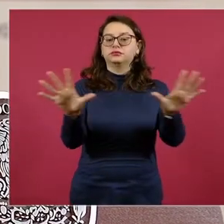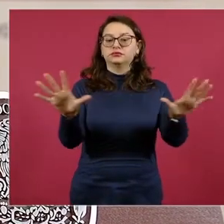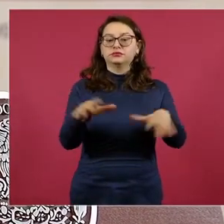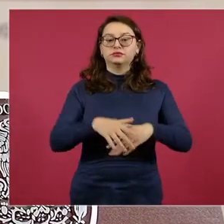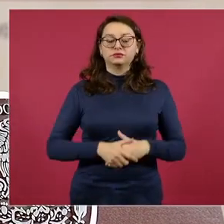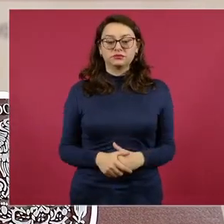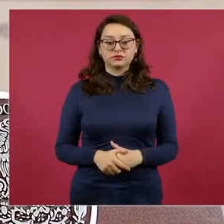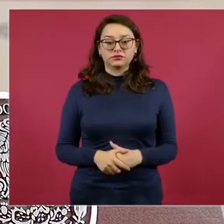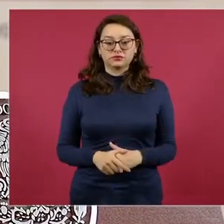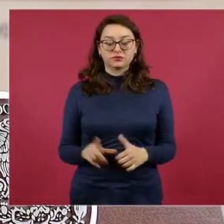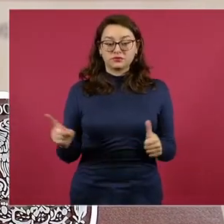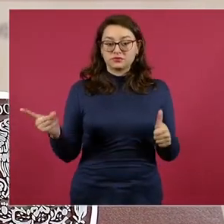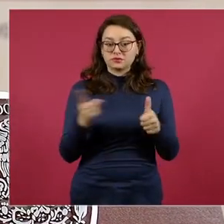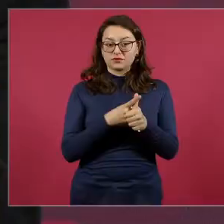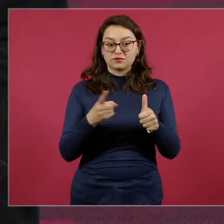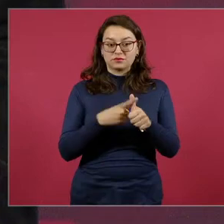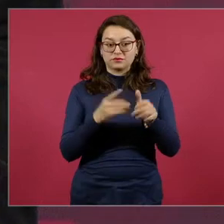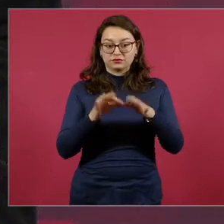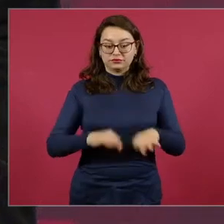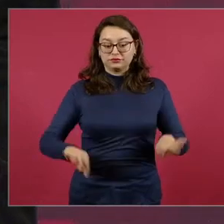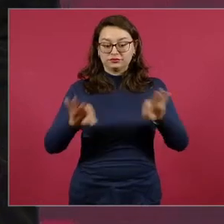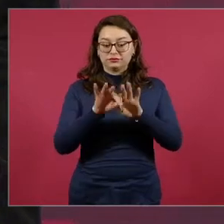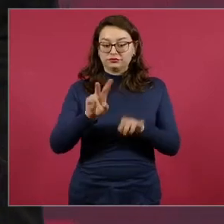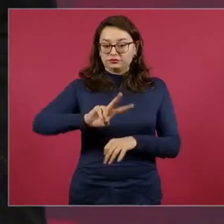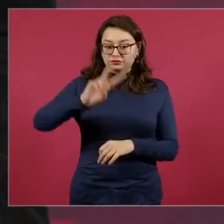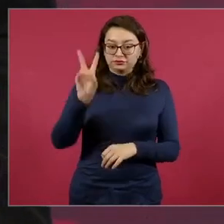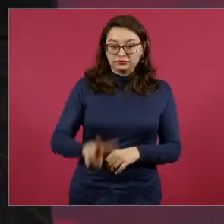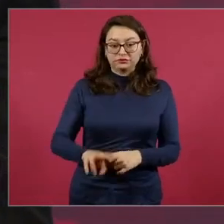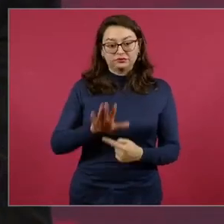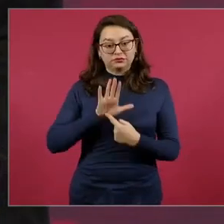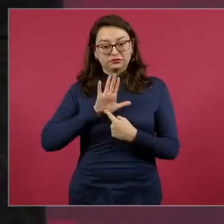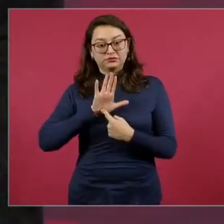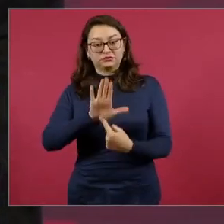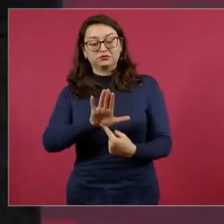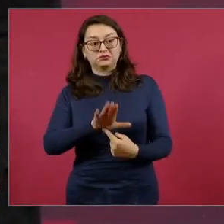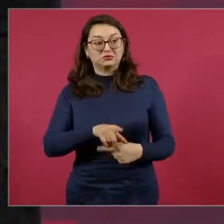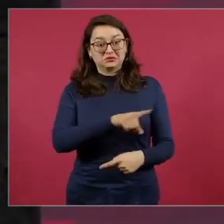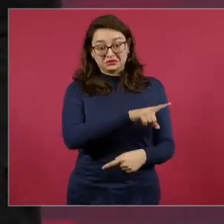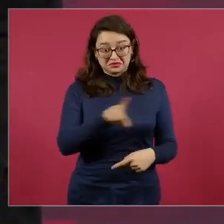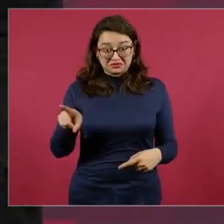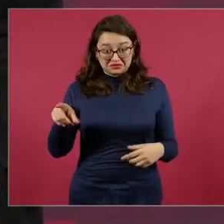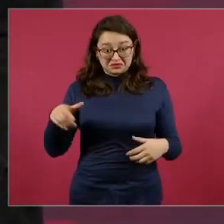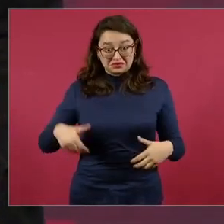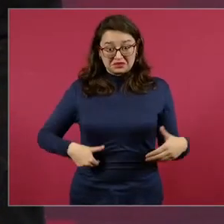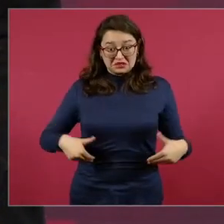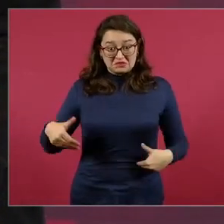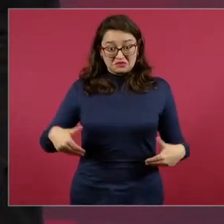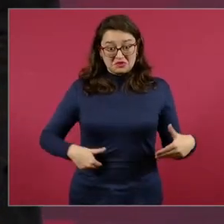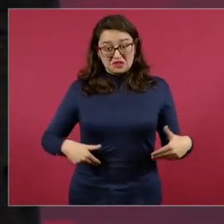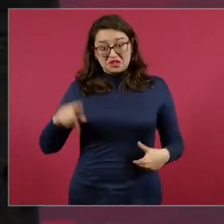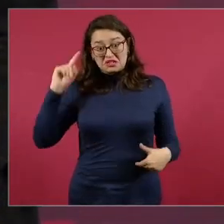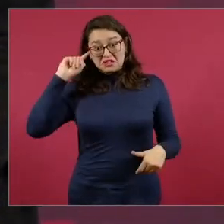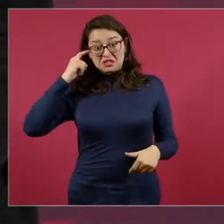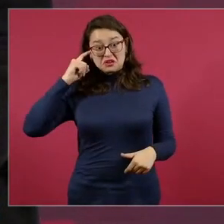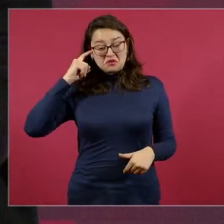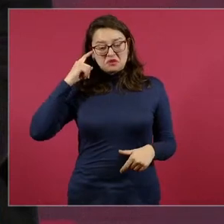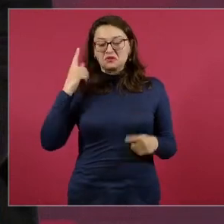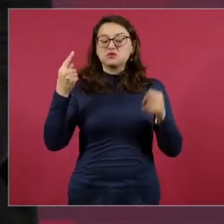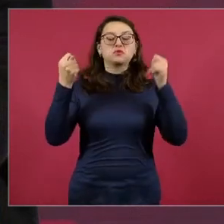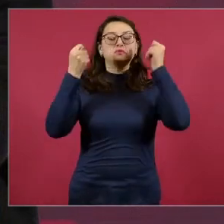y poner por delante la verdad. Y no le hace que haya enojos, va a ayudar mucho